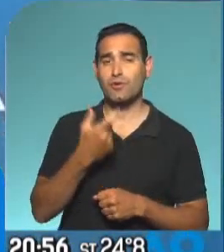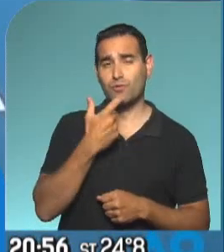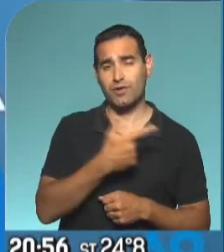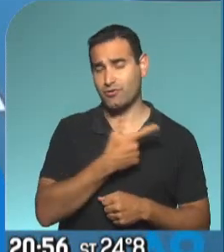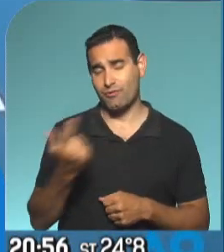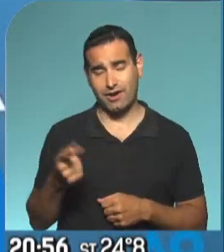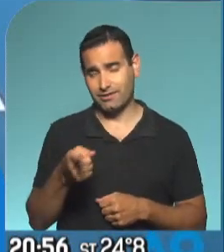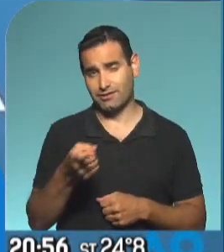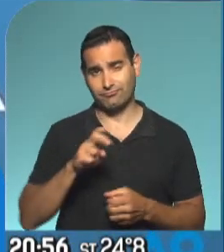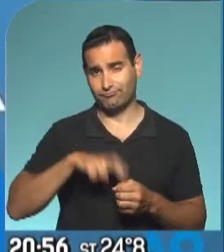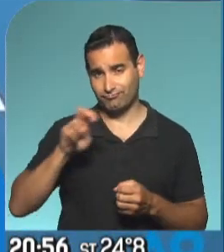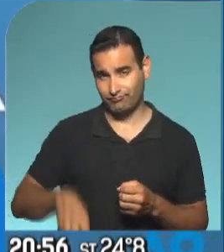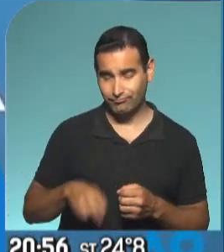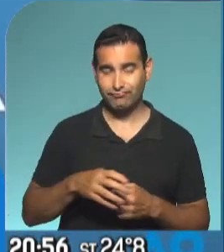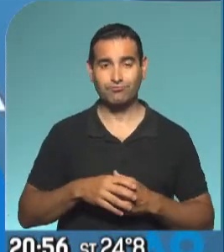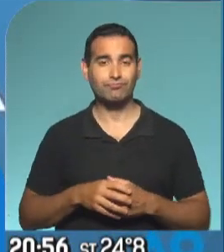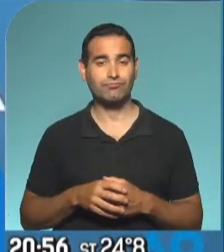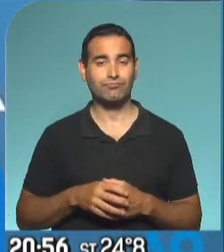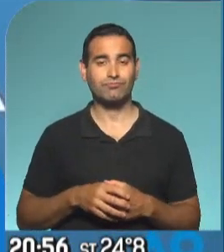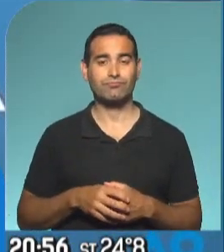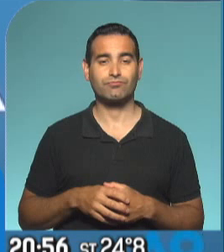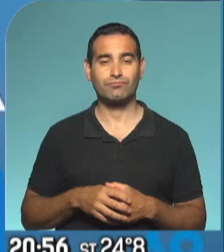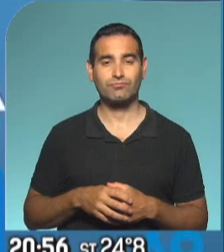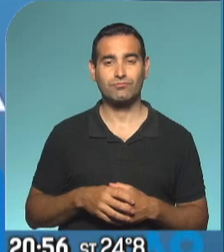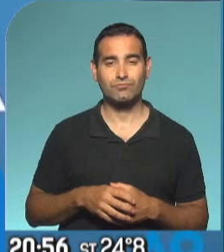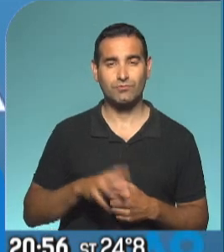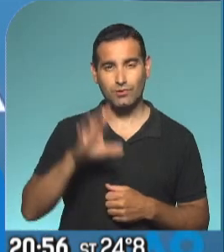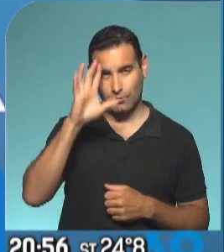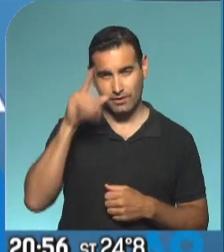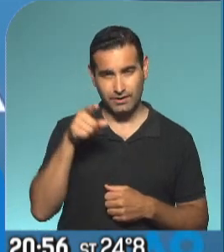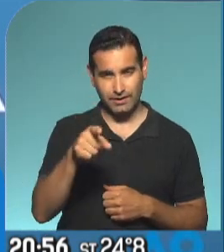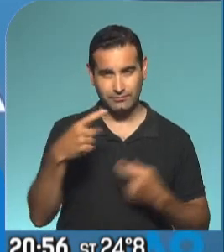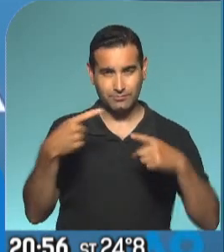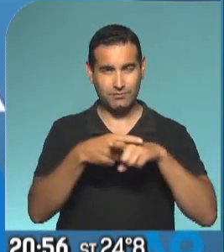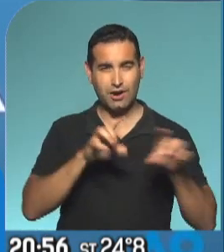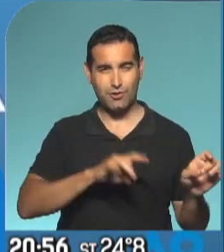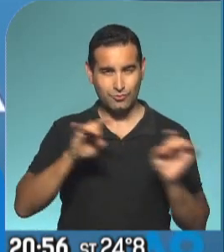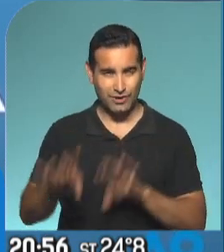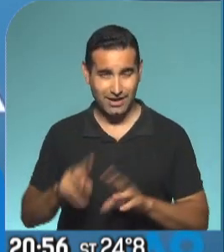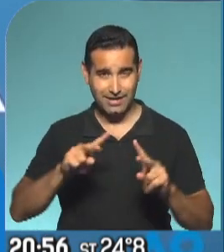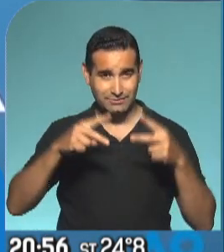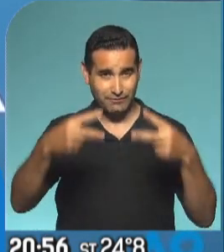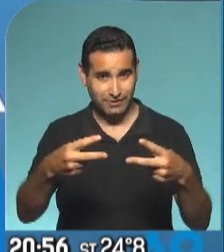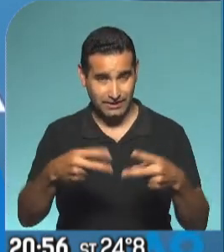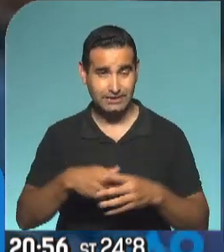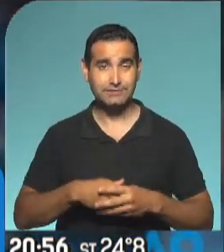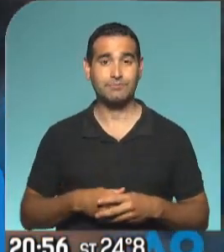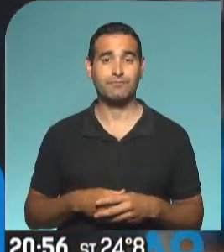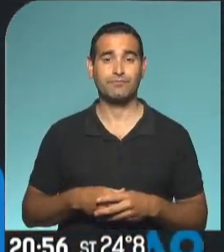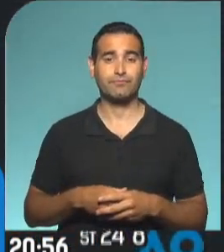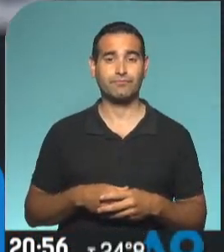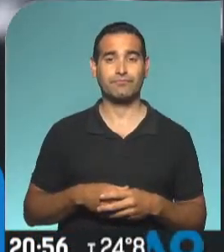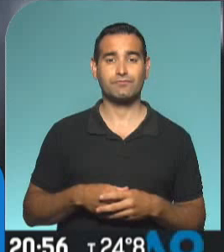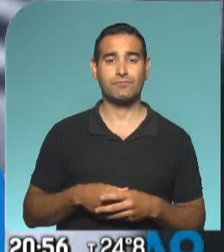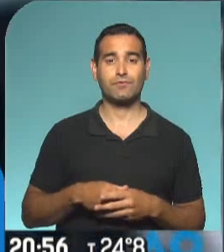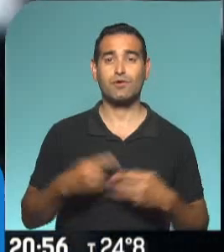se bajaba. Recordamos que justamente en este abierto de Gran Slam en Australia, en semifinales, fue el final de